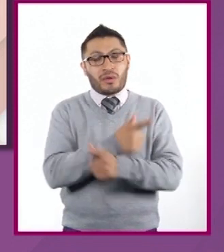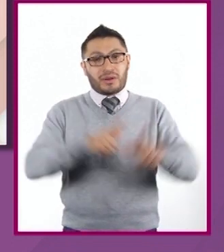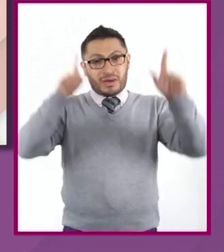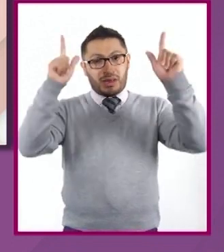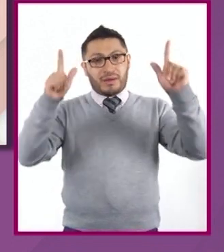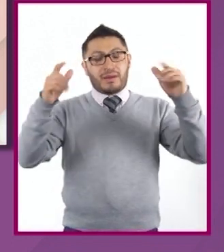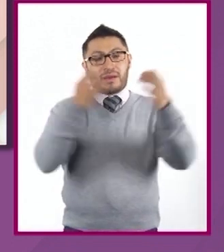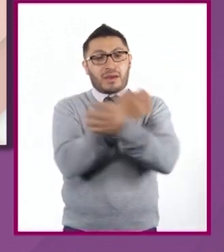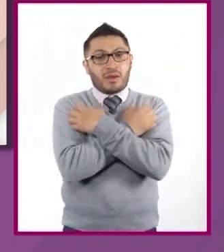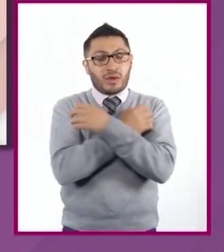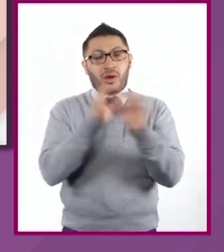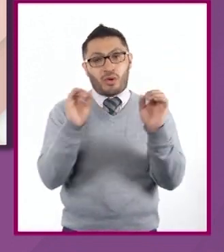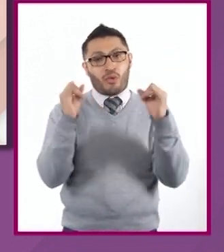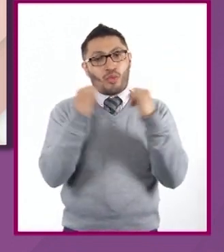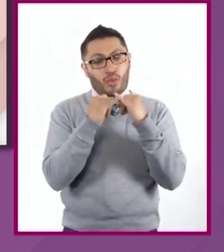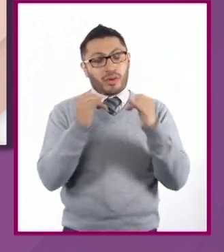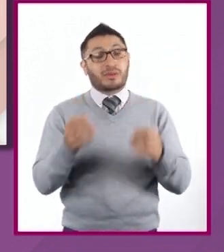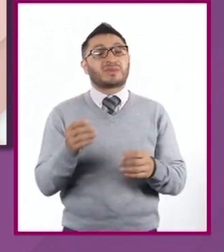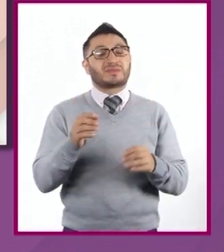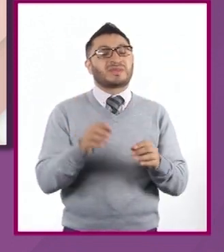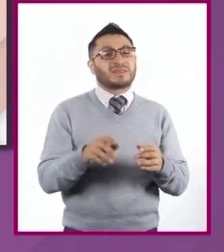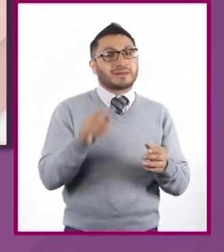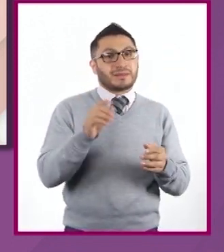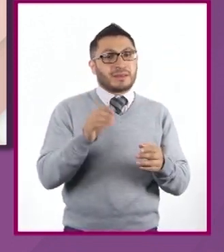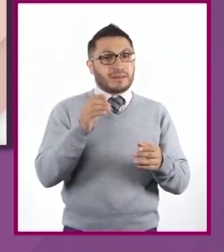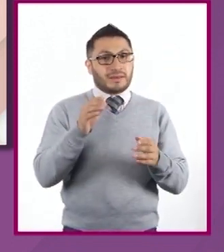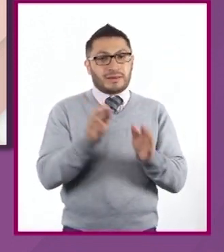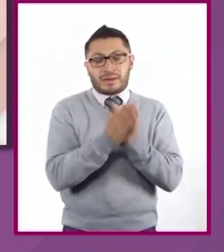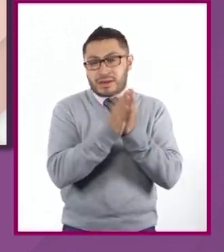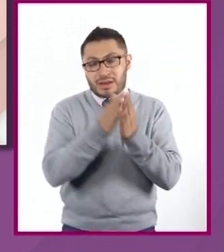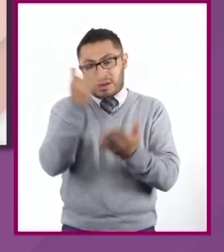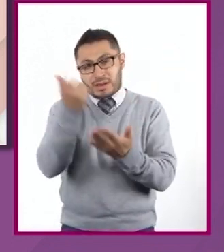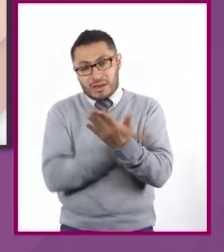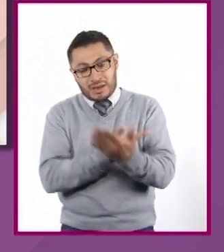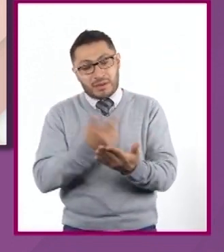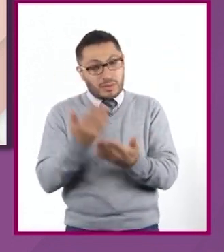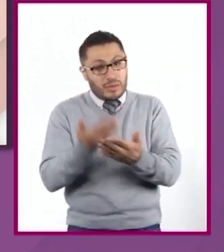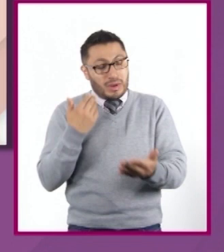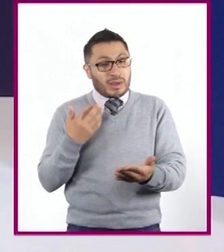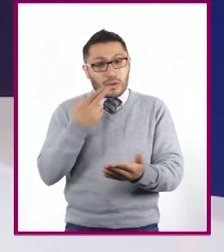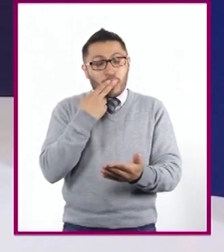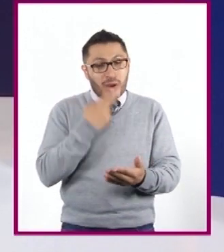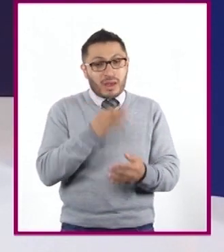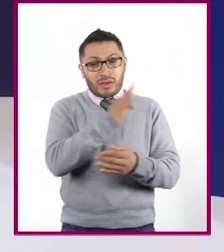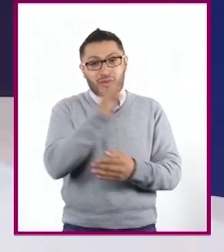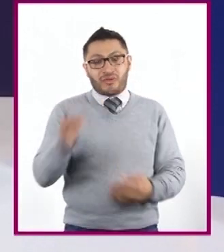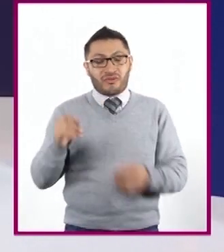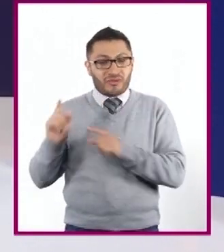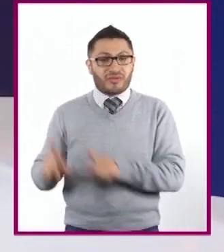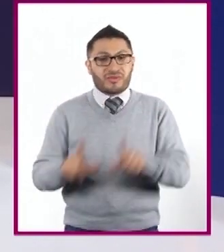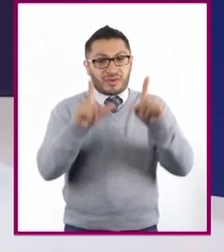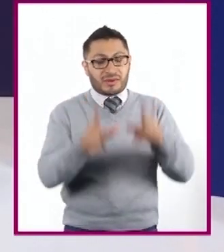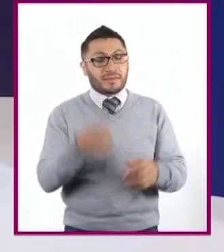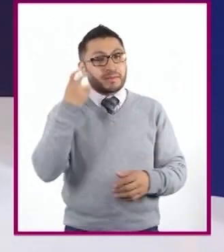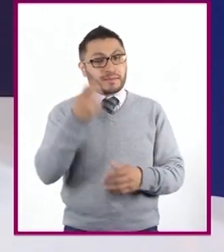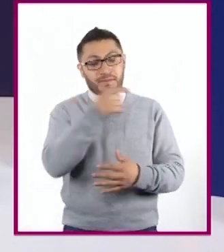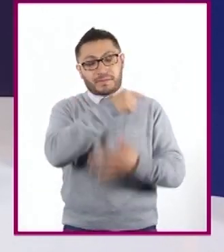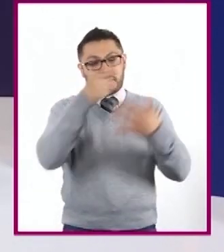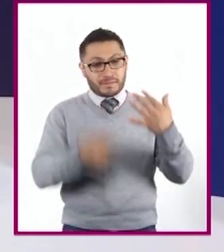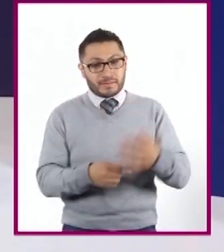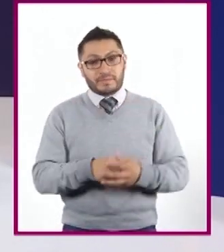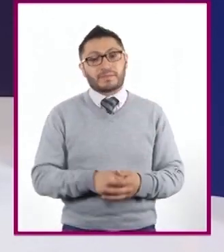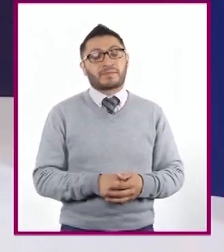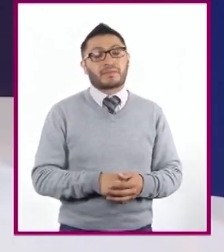institucional, bibliografía consultada, fecha de publicación. A partir de estos